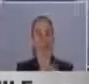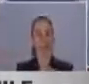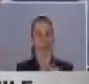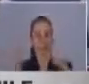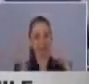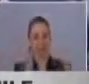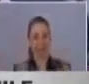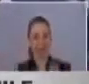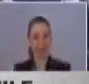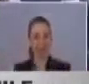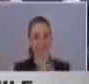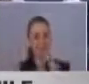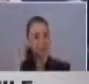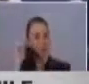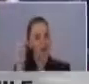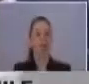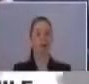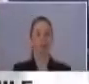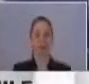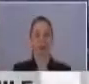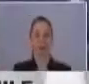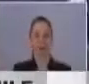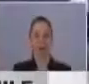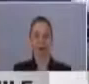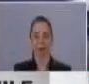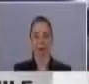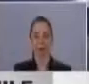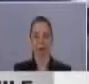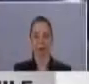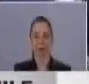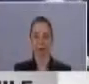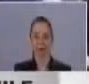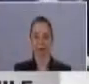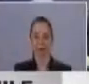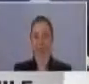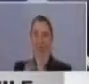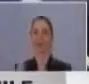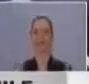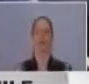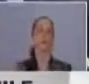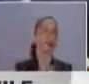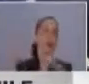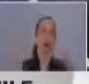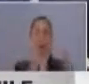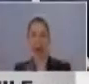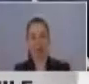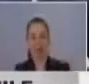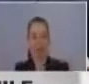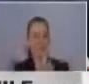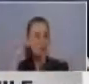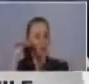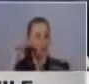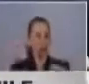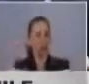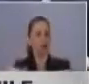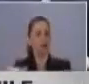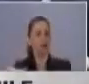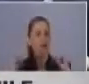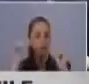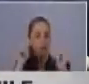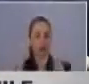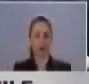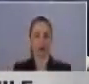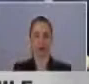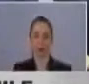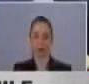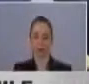socialista Carlos Montes, fue el encargado de tomar el juramento a Piñera y de imponerle la banda presidencial. El magnate, con una fortuna valorada en